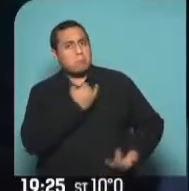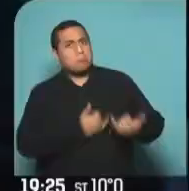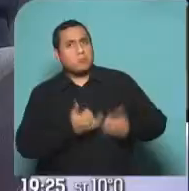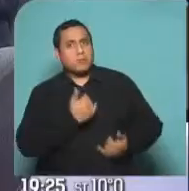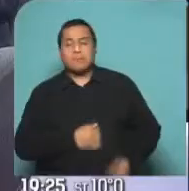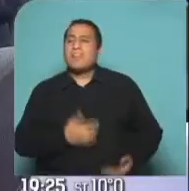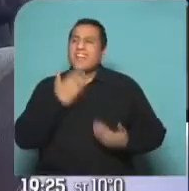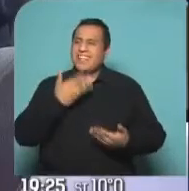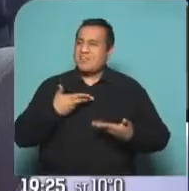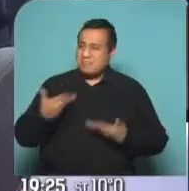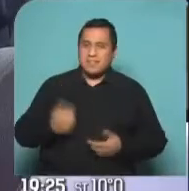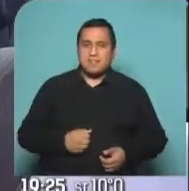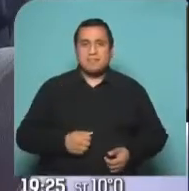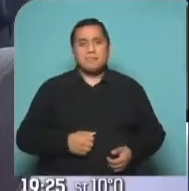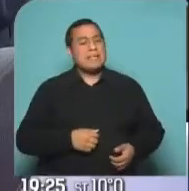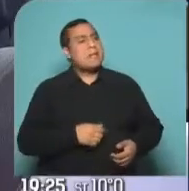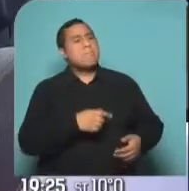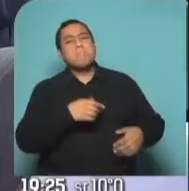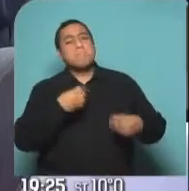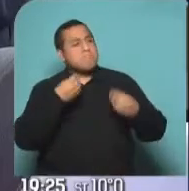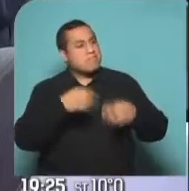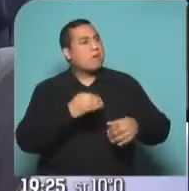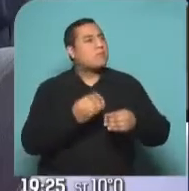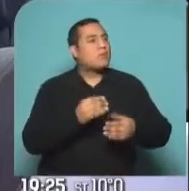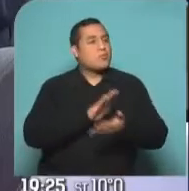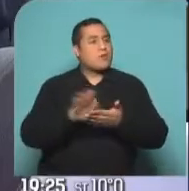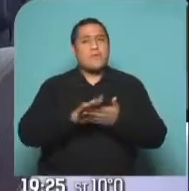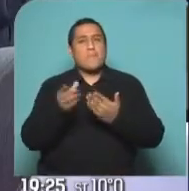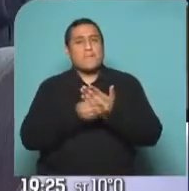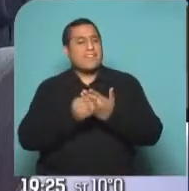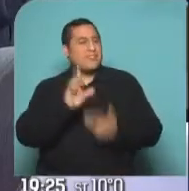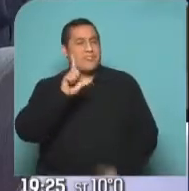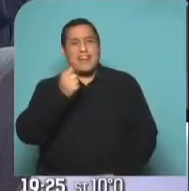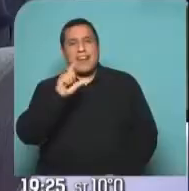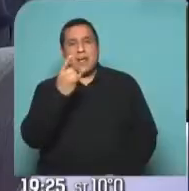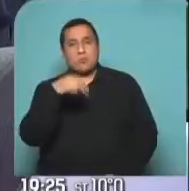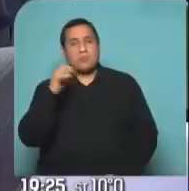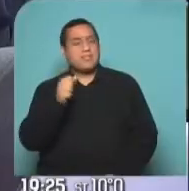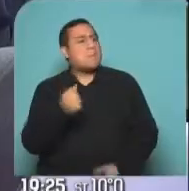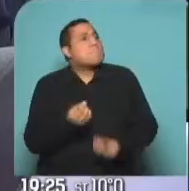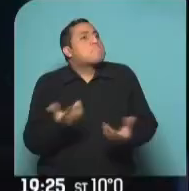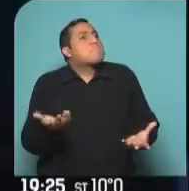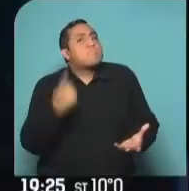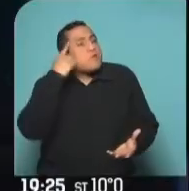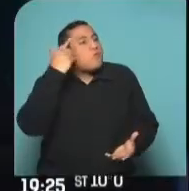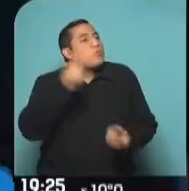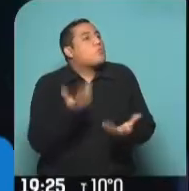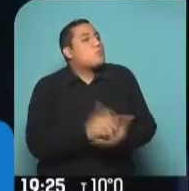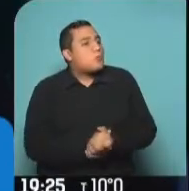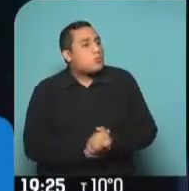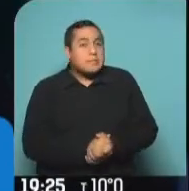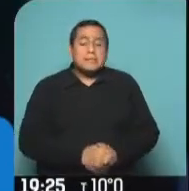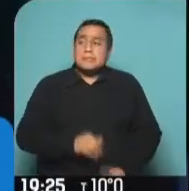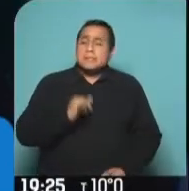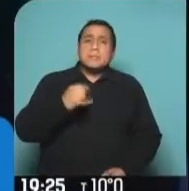por la invitación. Bueno, empecemos por la nueva etapa que arrancó ayer, nuevo ministro Hernán Lacunza. ¿Qué significa? ¿Qué perspectivas? Lo primero es